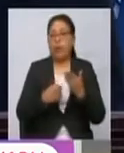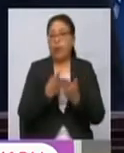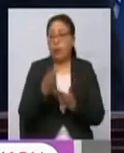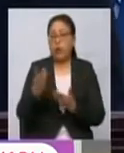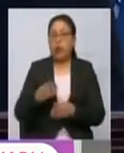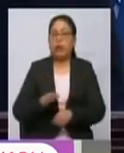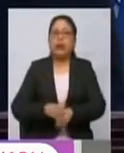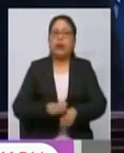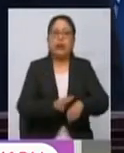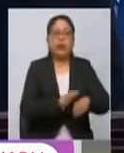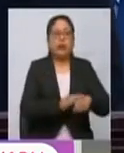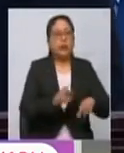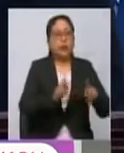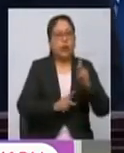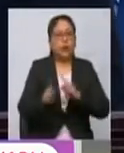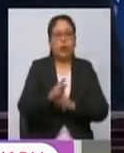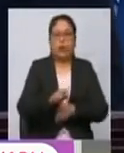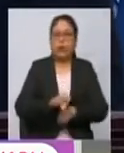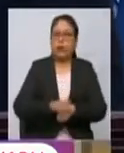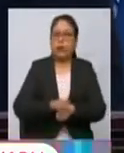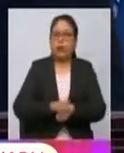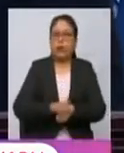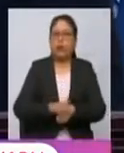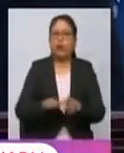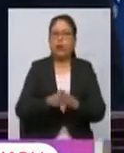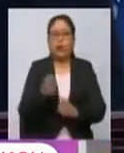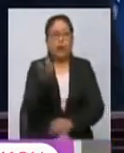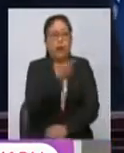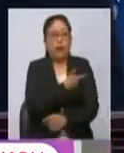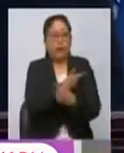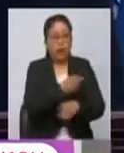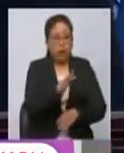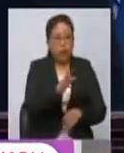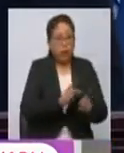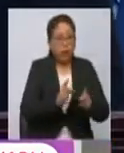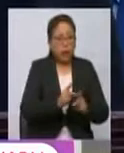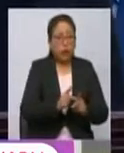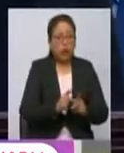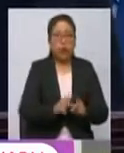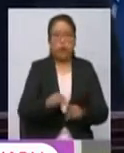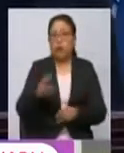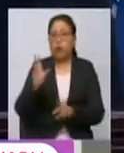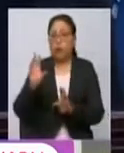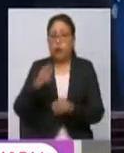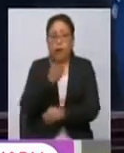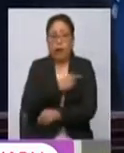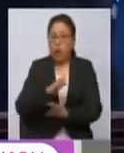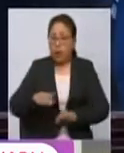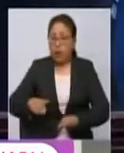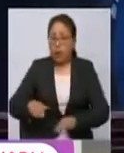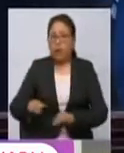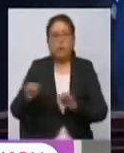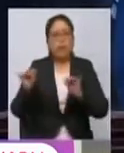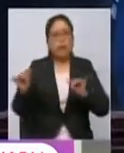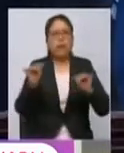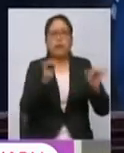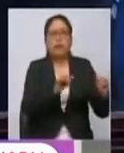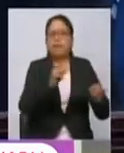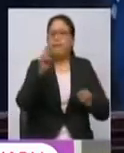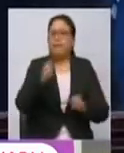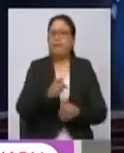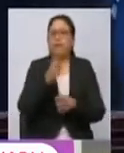la ciudadanía, inclusive a quienes se han vacunado ya, que guarden todas las medidas de